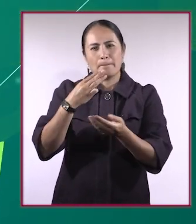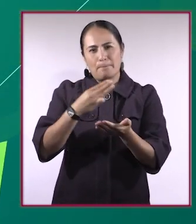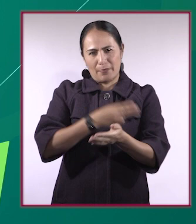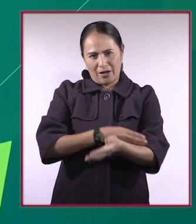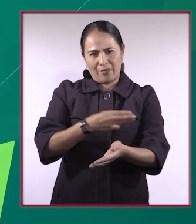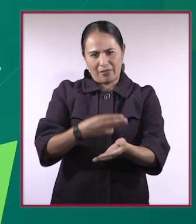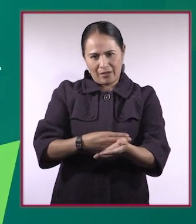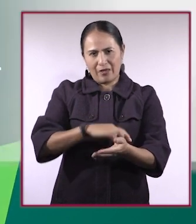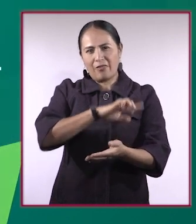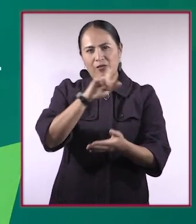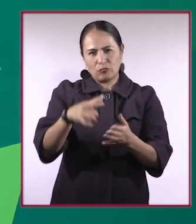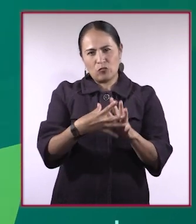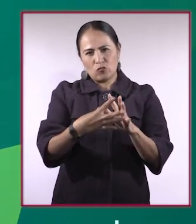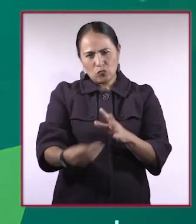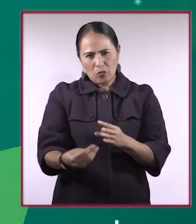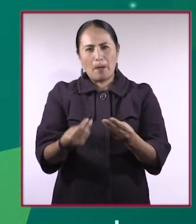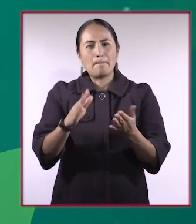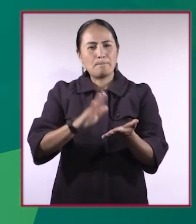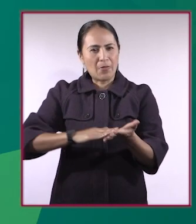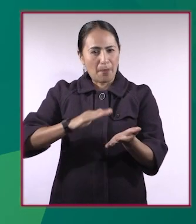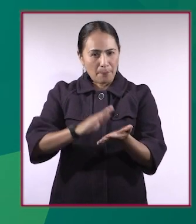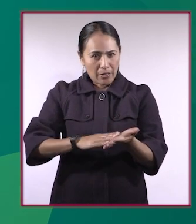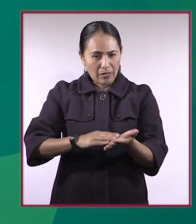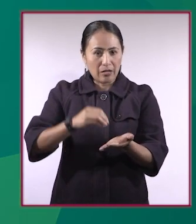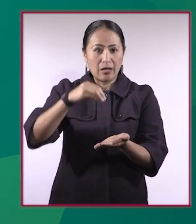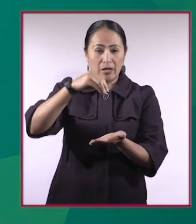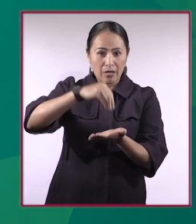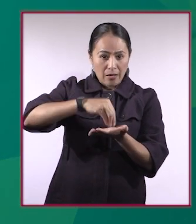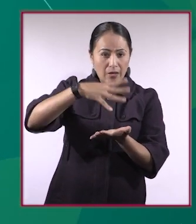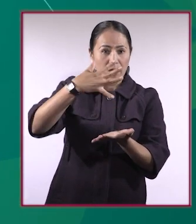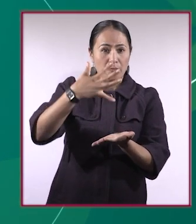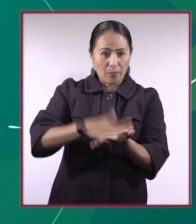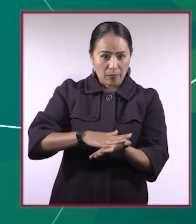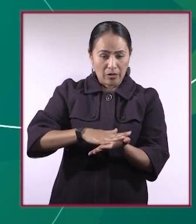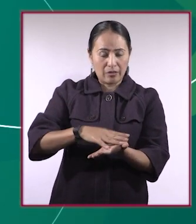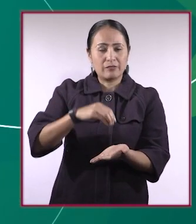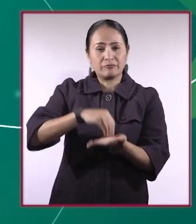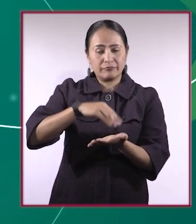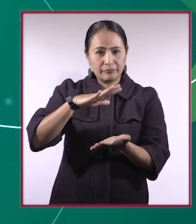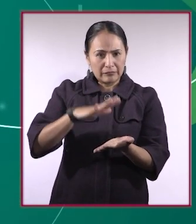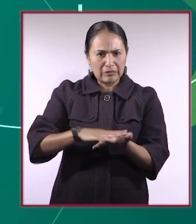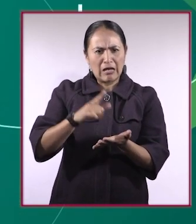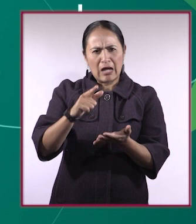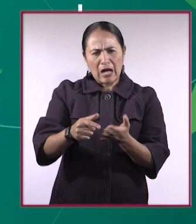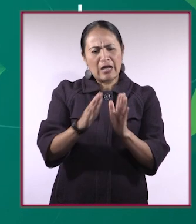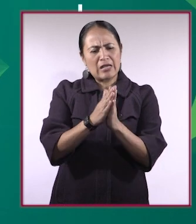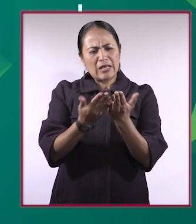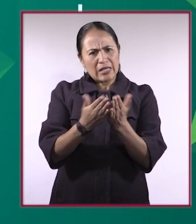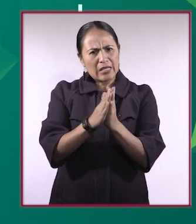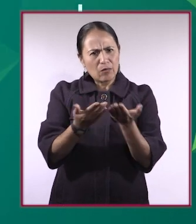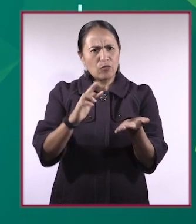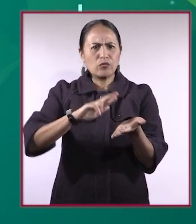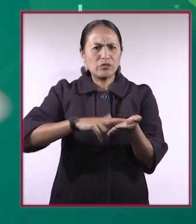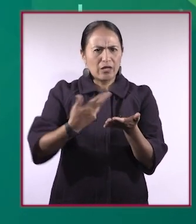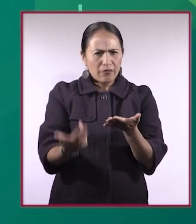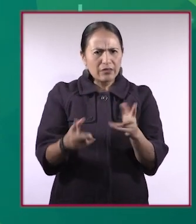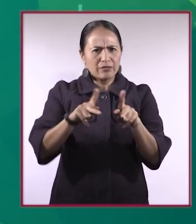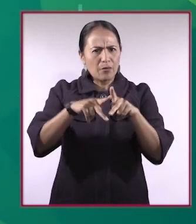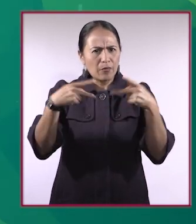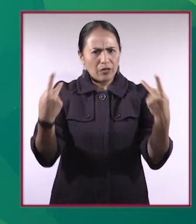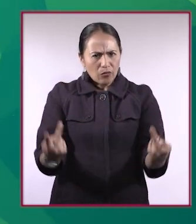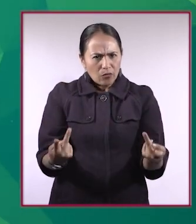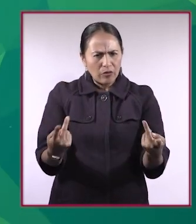obtener madera y hacer papel. La imprenta, valiosa herramienta que ha facilitado el acceso a publicaciones en